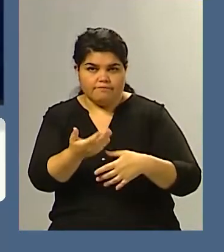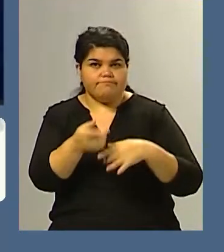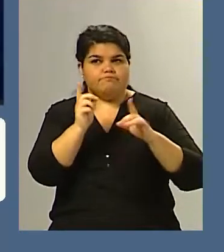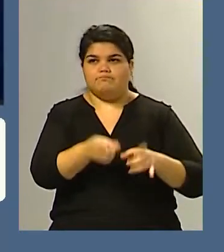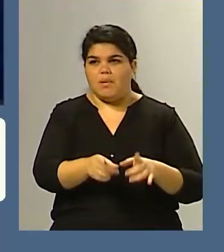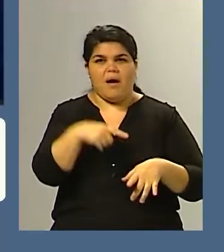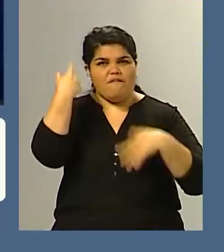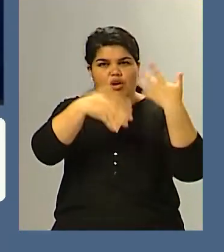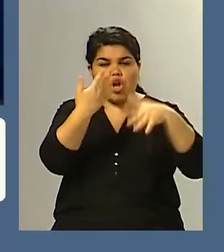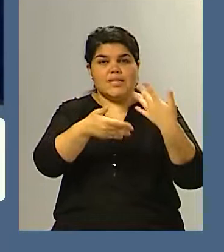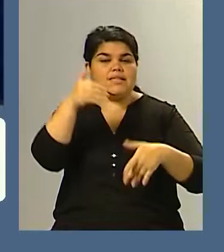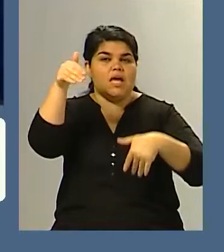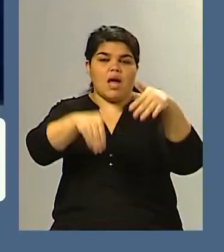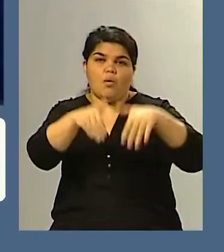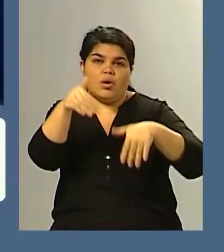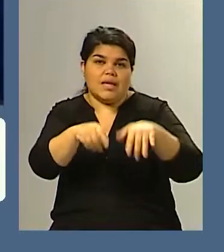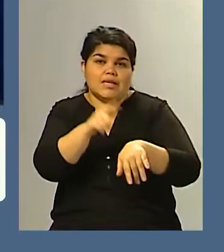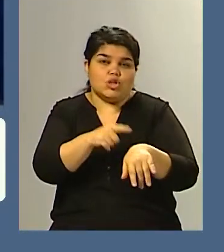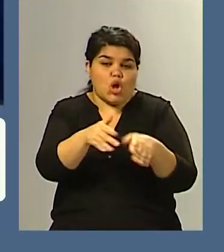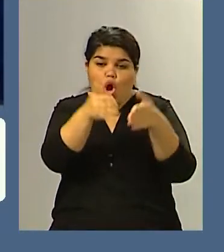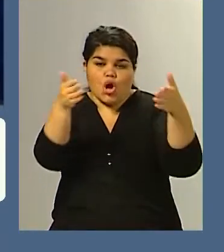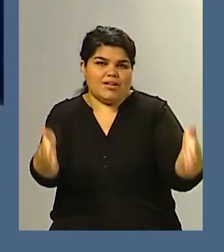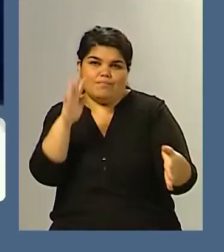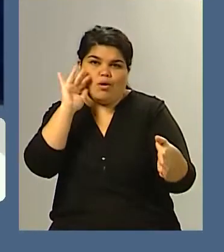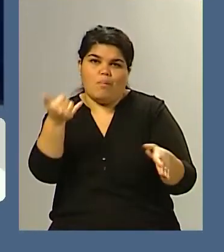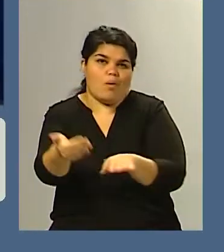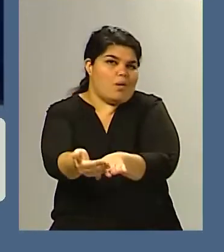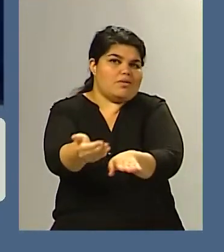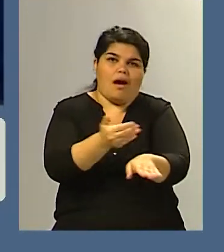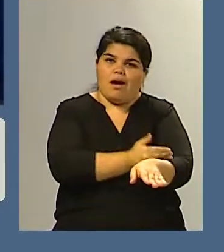durante as eleições são um reflexo desse ambiente